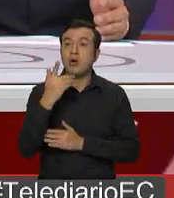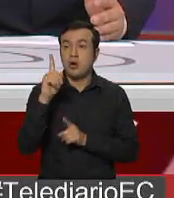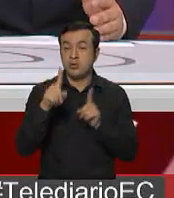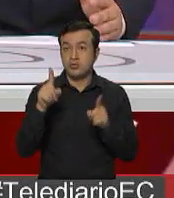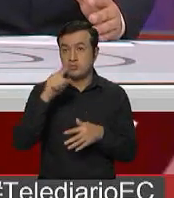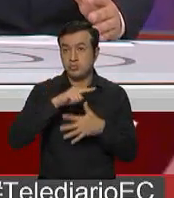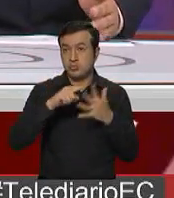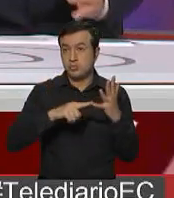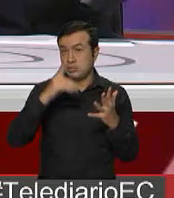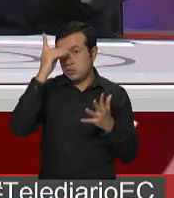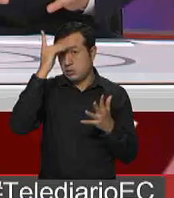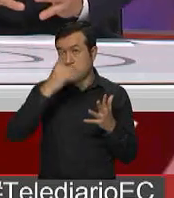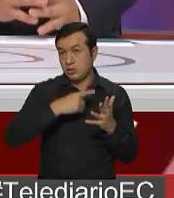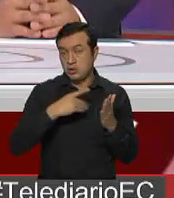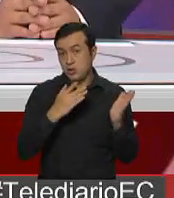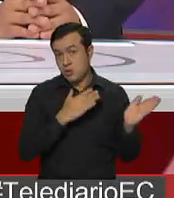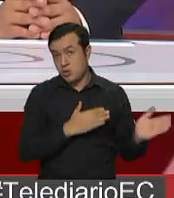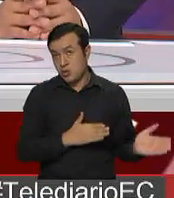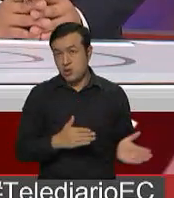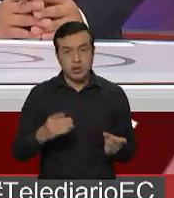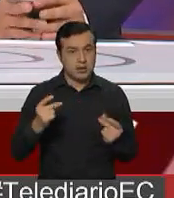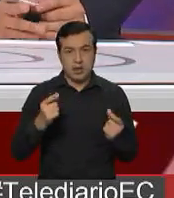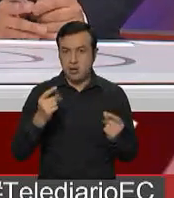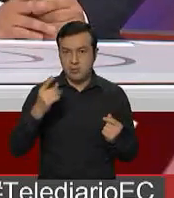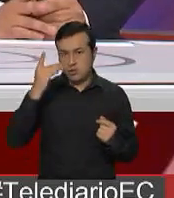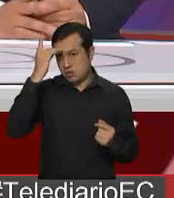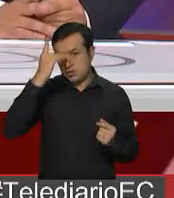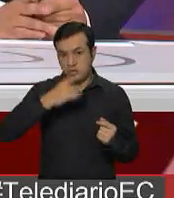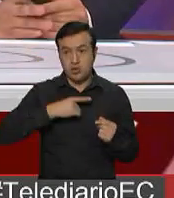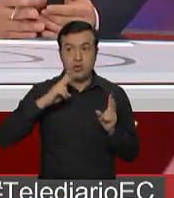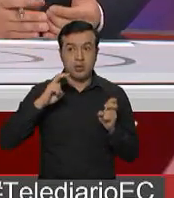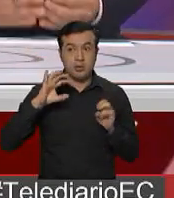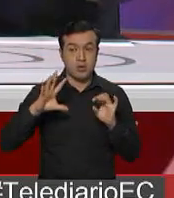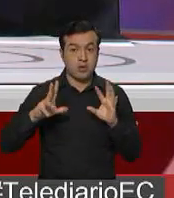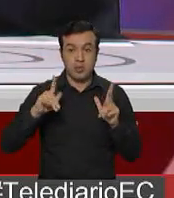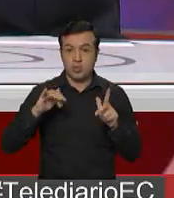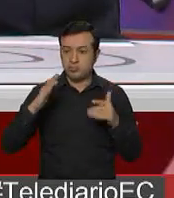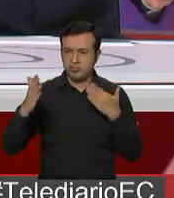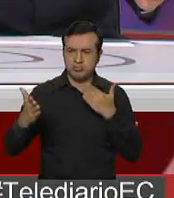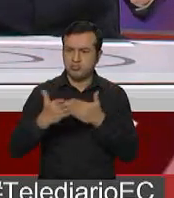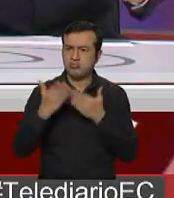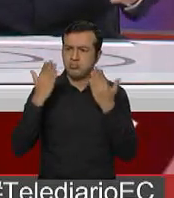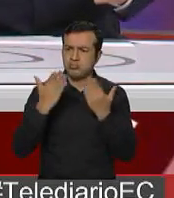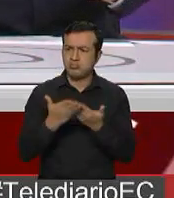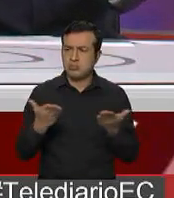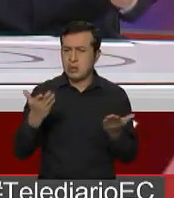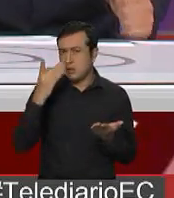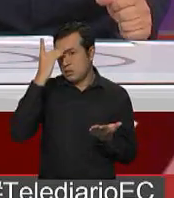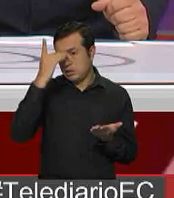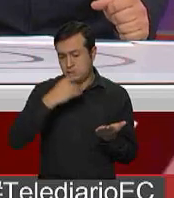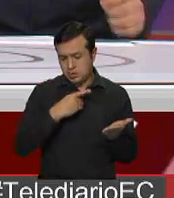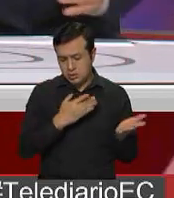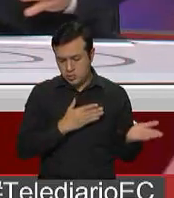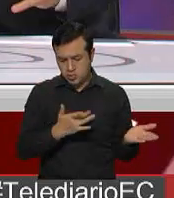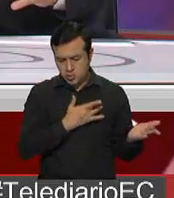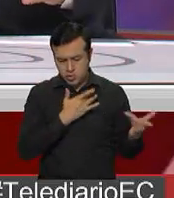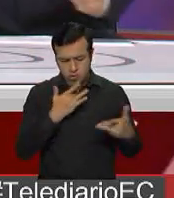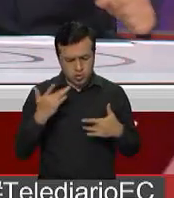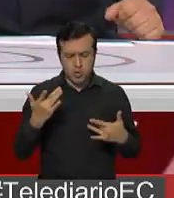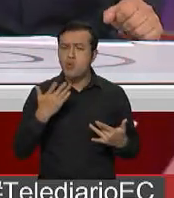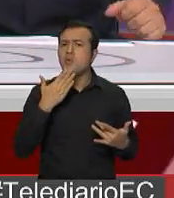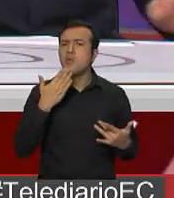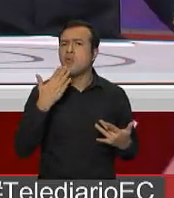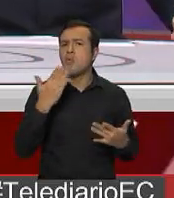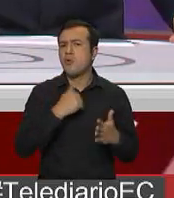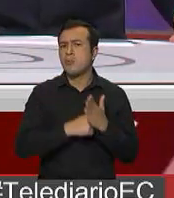decisiones para tratar de combatir de forma decidida el tema de la corrupción. ¿Cómo se perciben estas decisiones y estas acciones coordinadas también